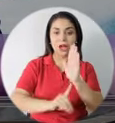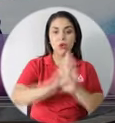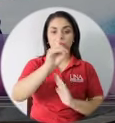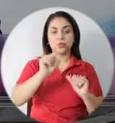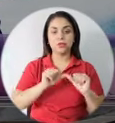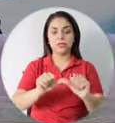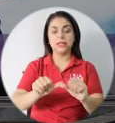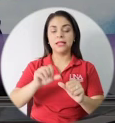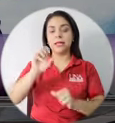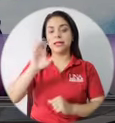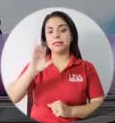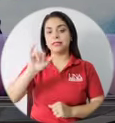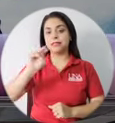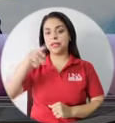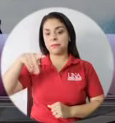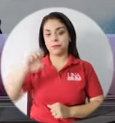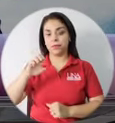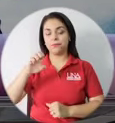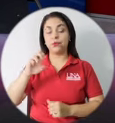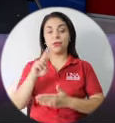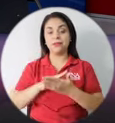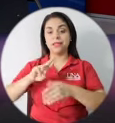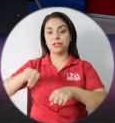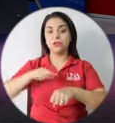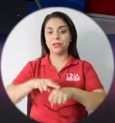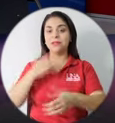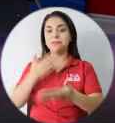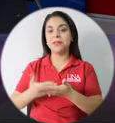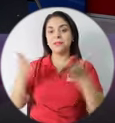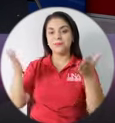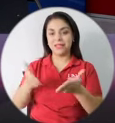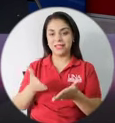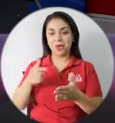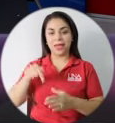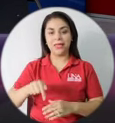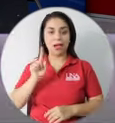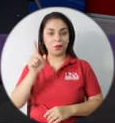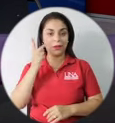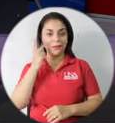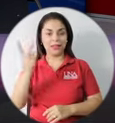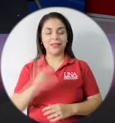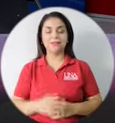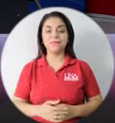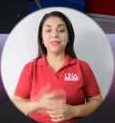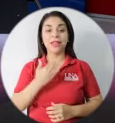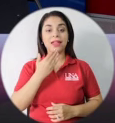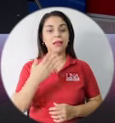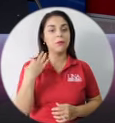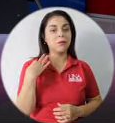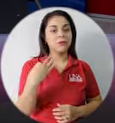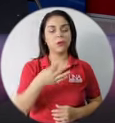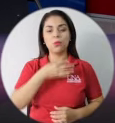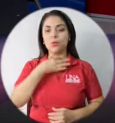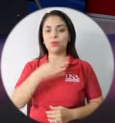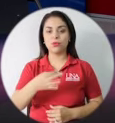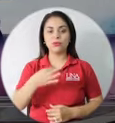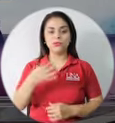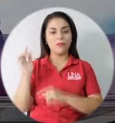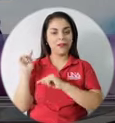Sostenible, CIMPE, de la Universidad Nacional. Bienvenido, don Rafael, a Una Mirada. Muchas gracias por la invitación. Es un